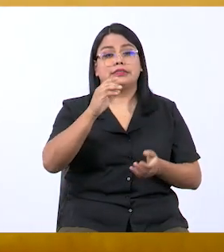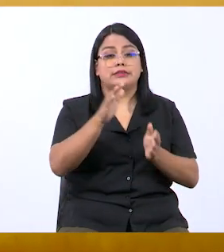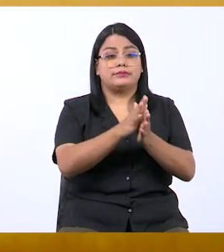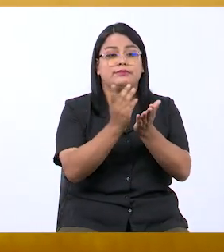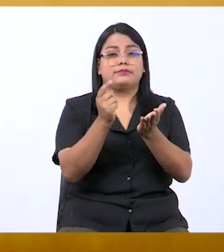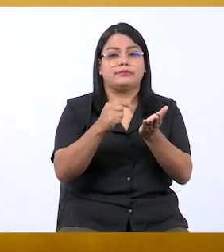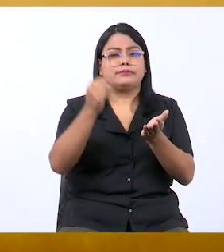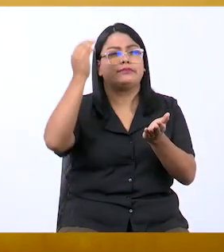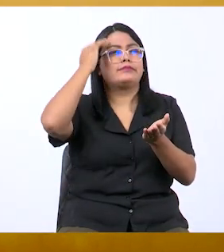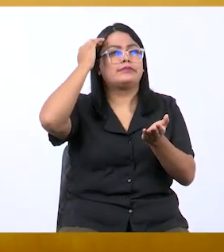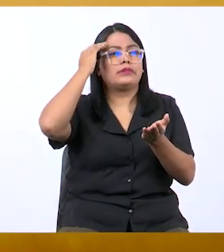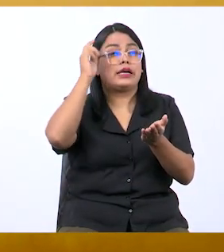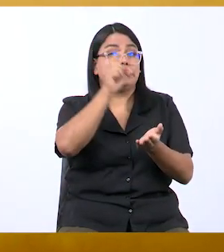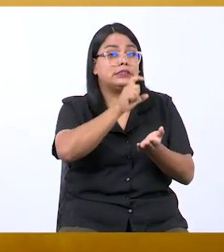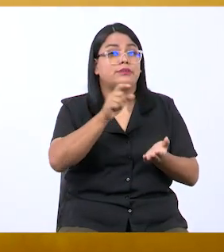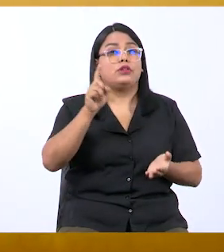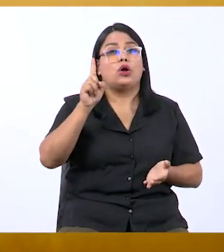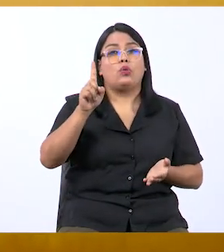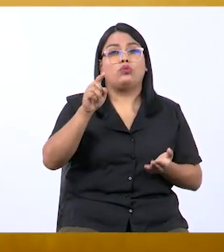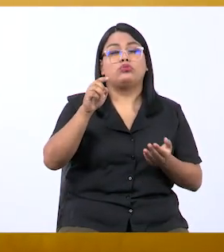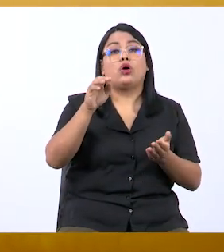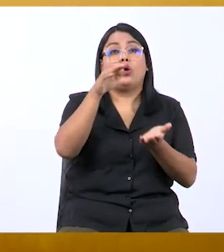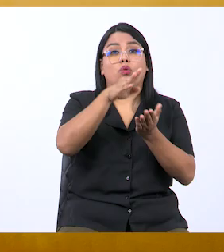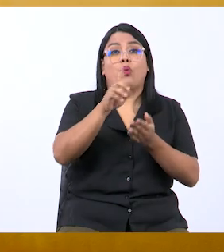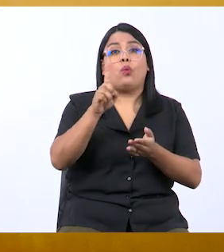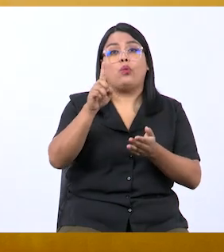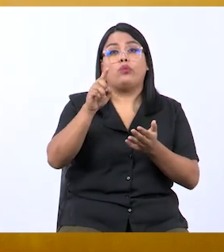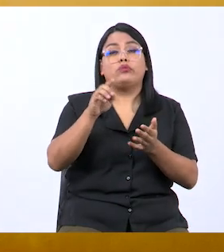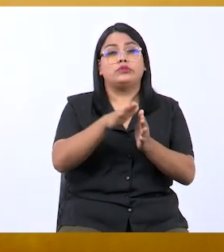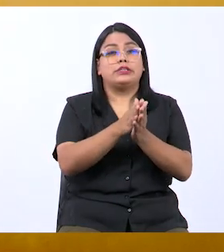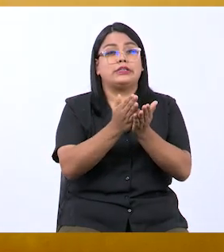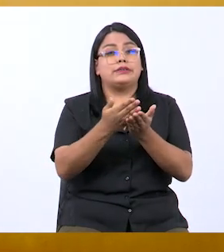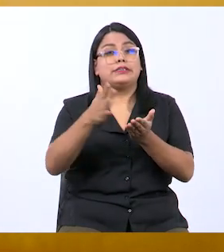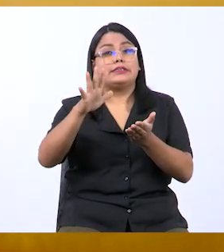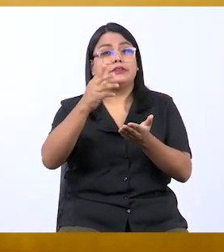reflejada en el libro, conozcamos la semana 1 de la unidad 1